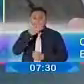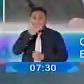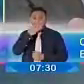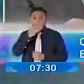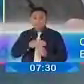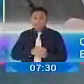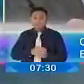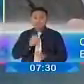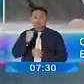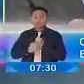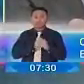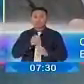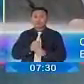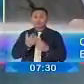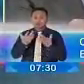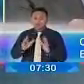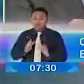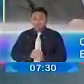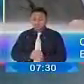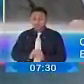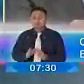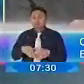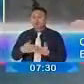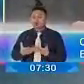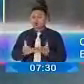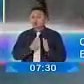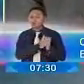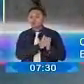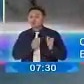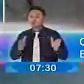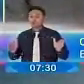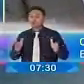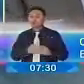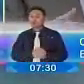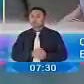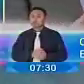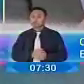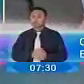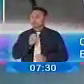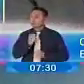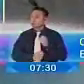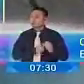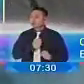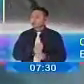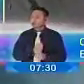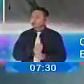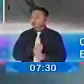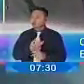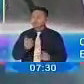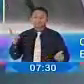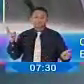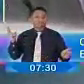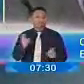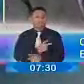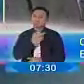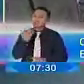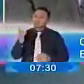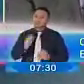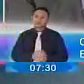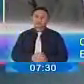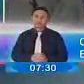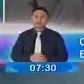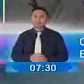acabando el año, ministro. ¿Qué balance tenemos? ¿Cómo hemos logrado capear, yo diría, uno de los peores años en, qué sé yo, 50, 60 años?